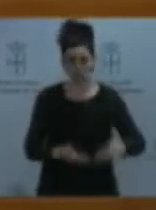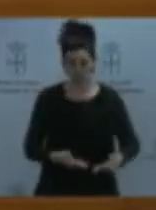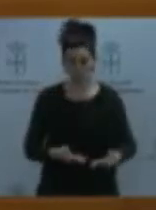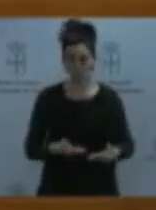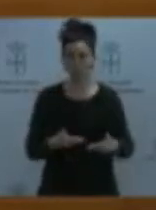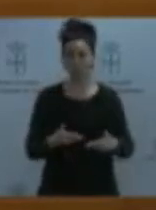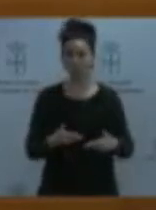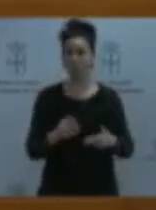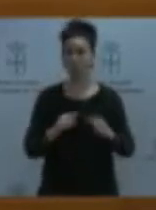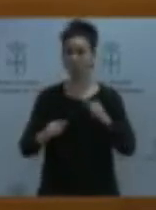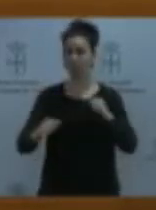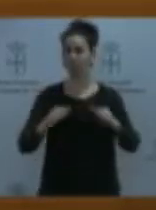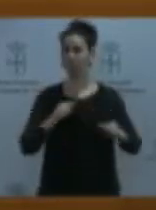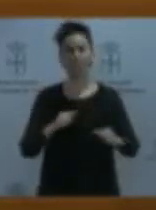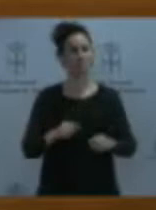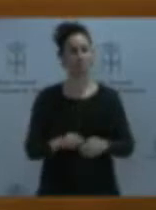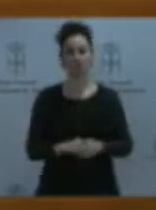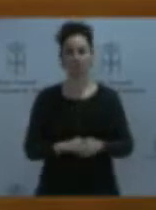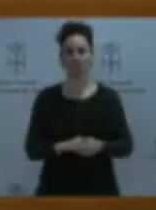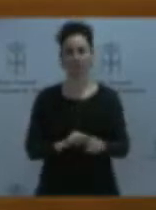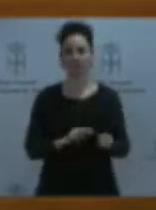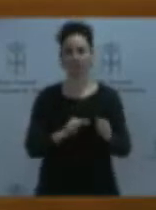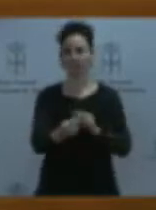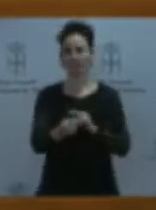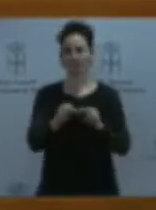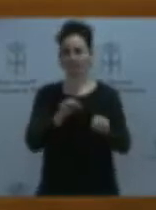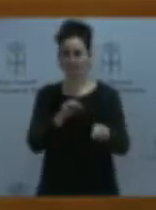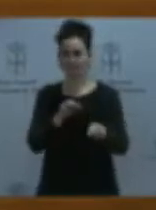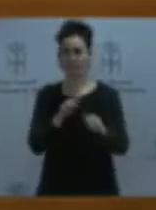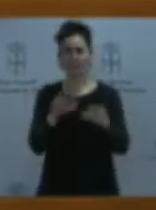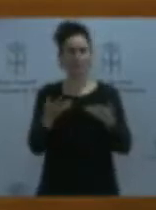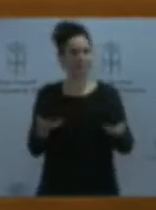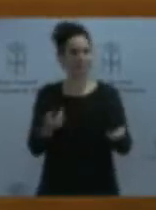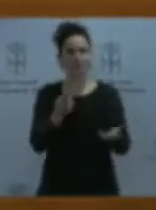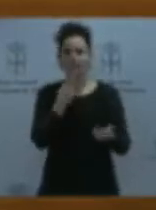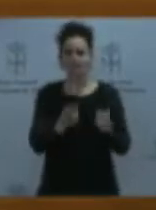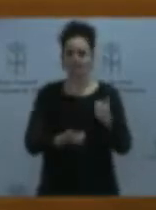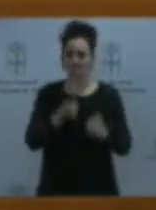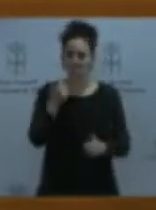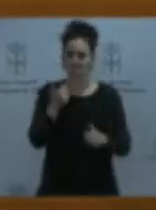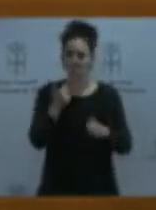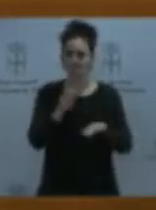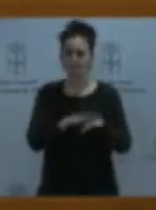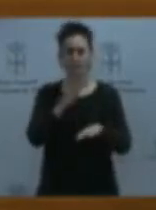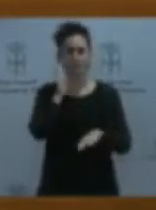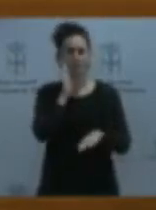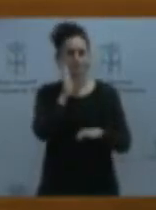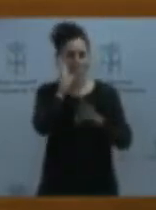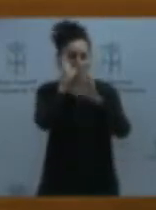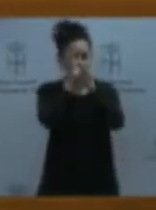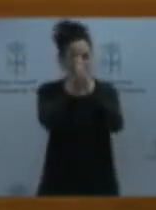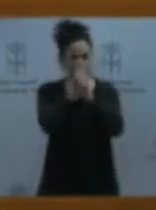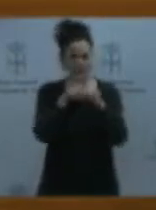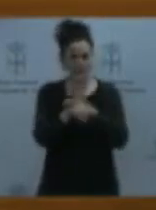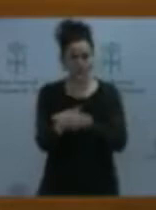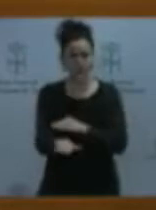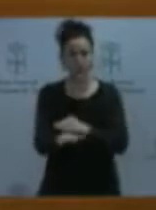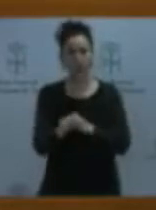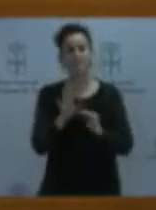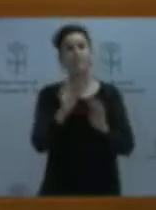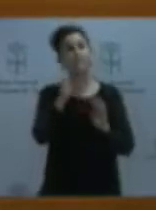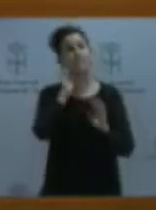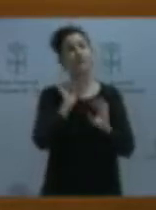transparencia habría más dificultades en ocultar la mala gestión, pero esto es una obviedad que ya se ha